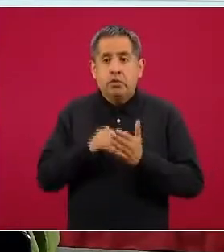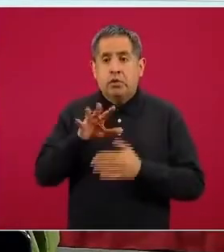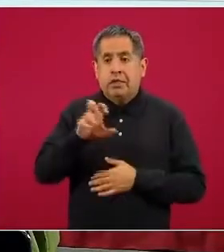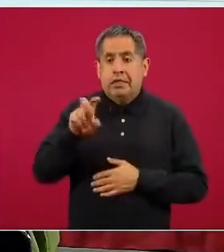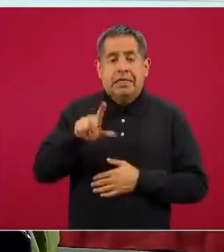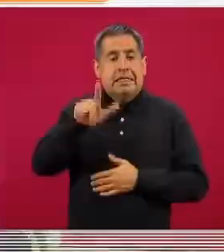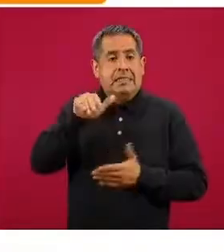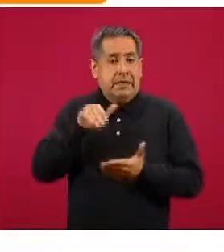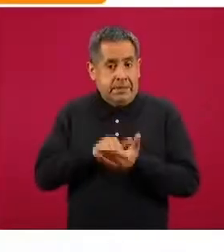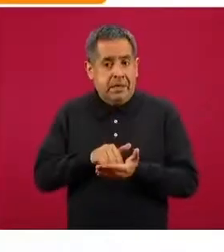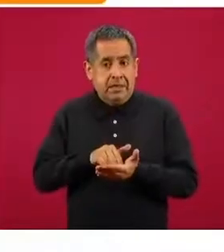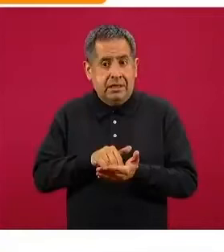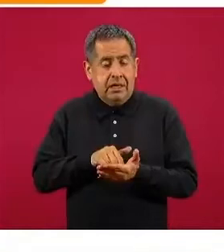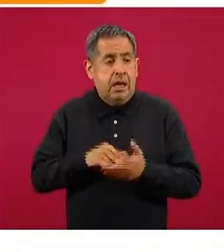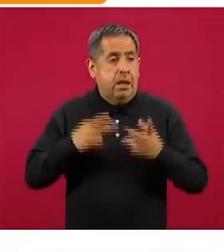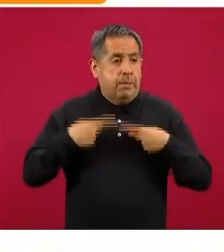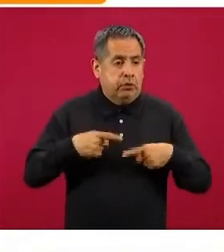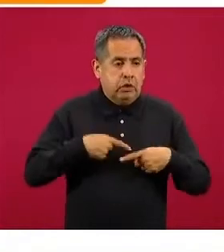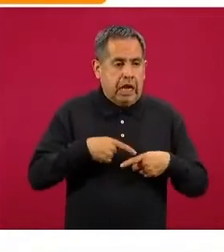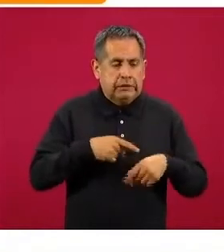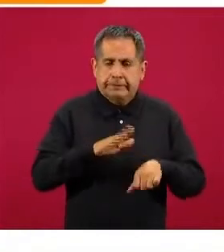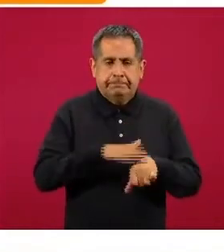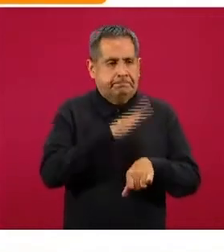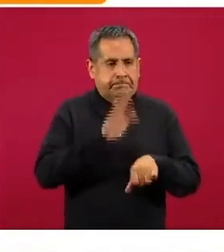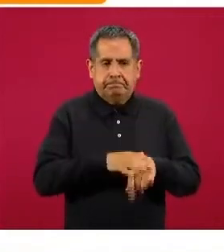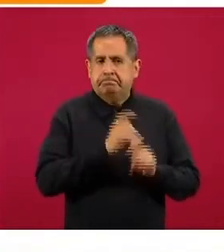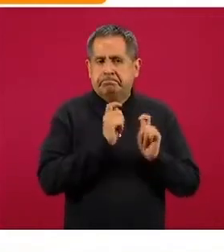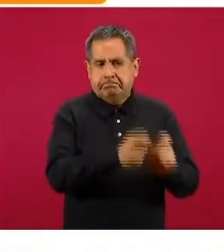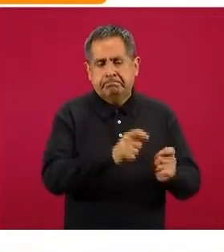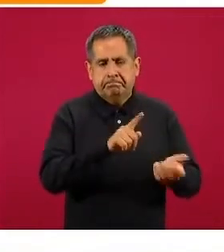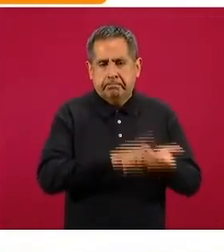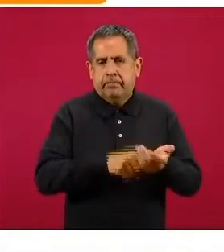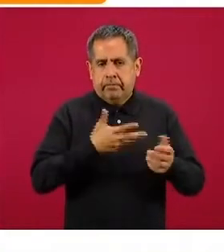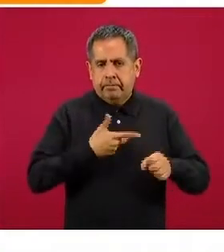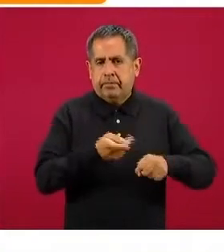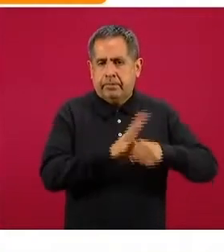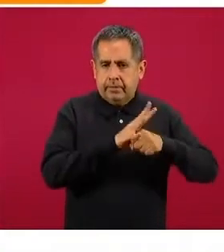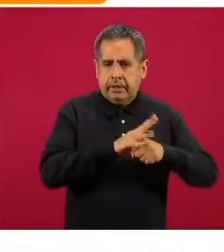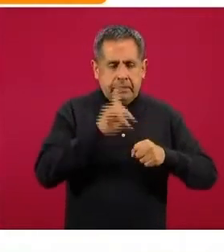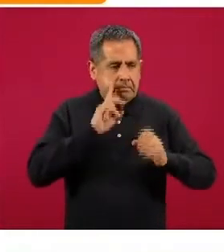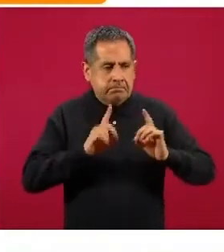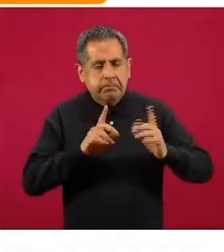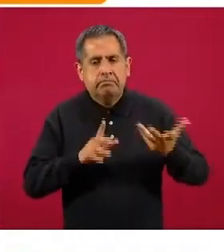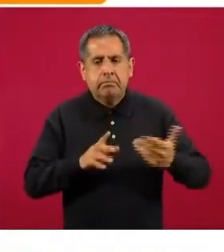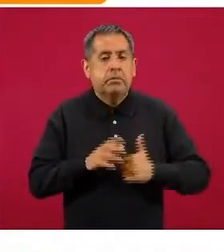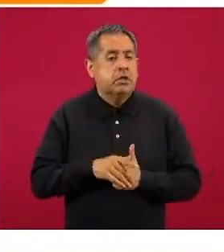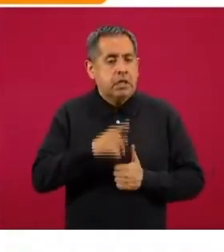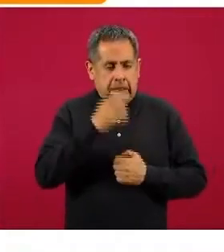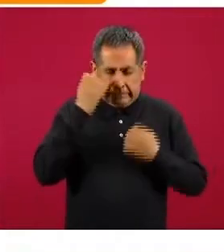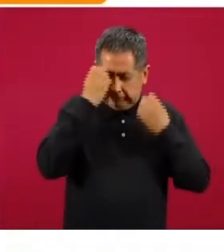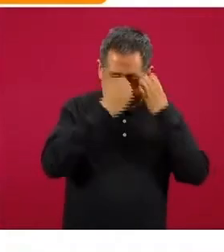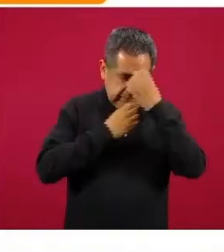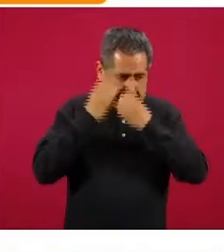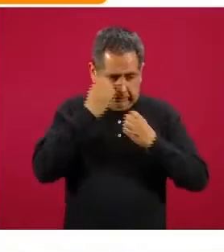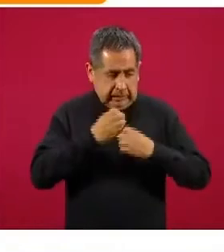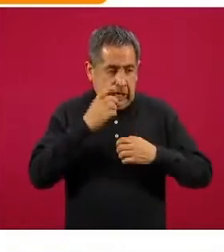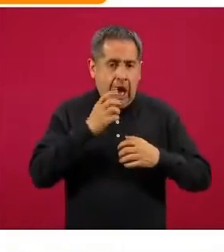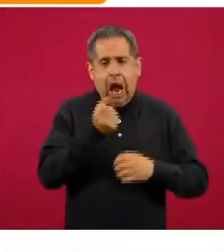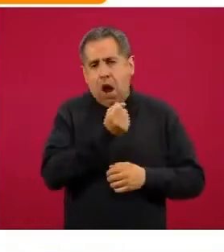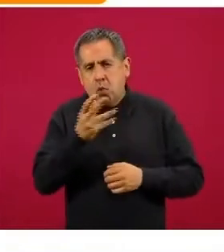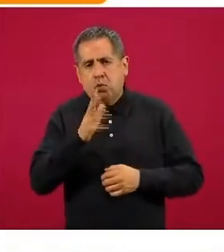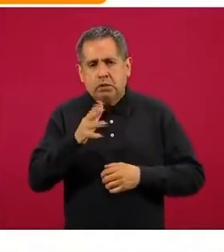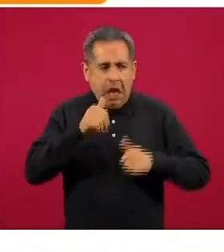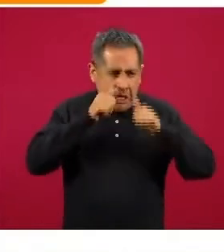2.537.000 son ya las personas que han sido clasificadas como casos sospechosos de la enfermedad y han ingresado a procesos tanto de atención